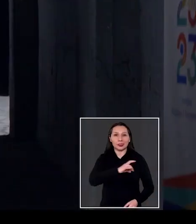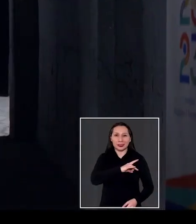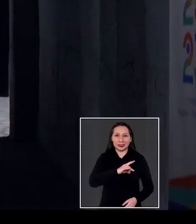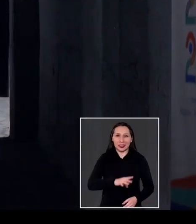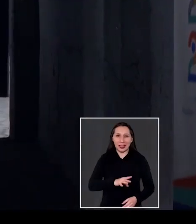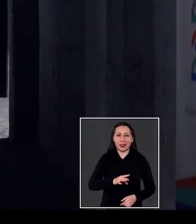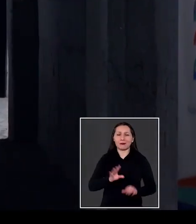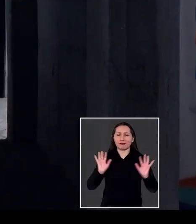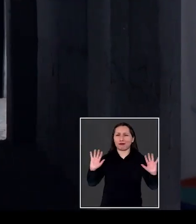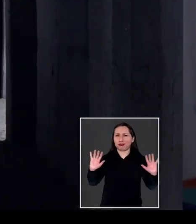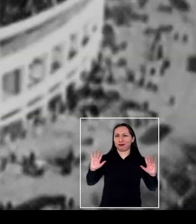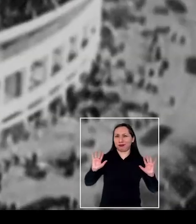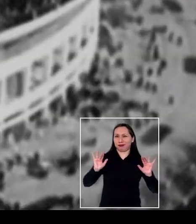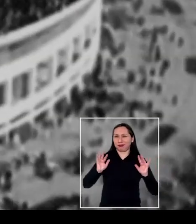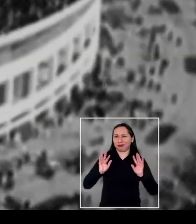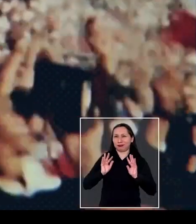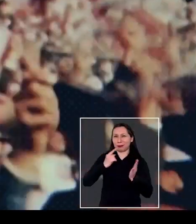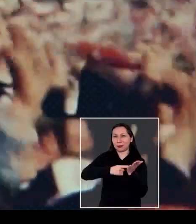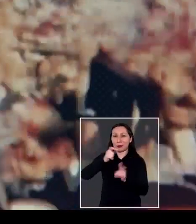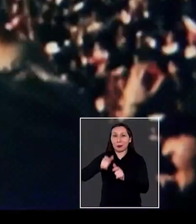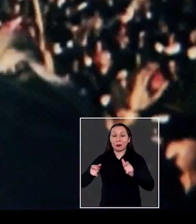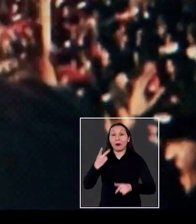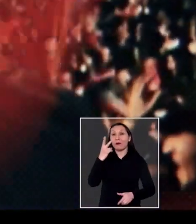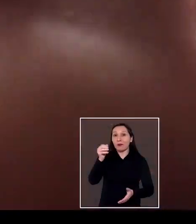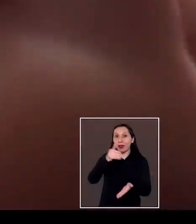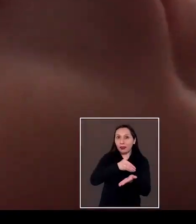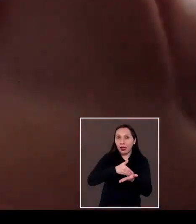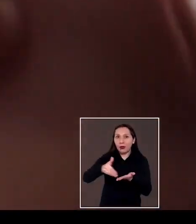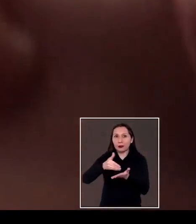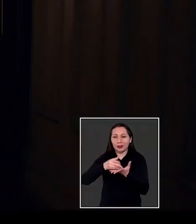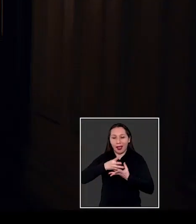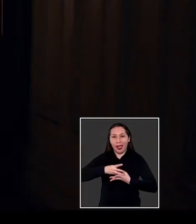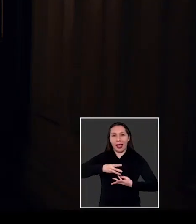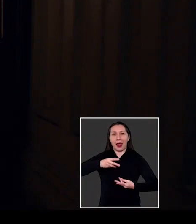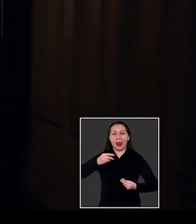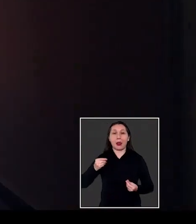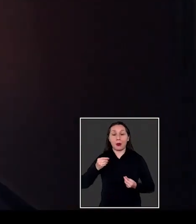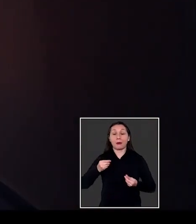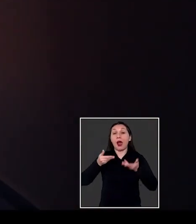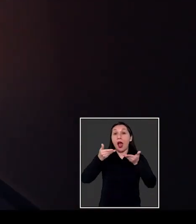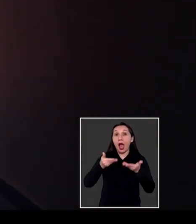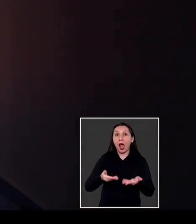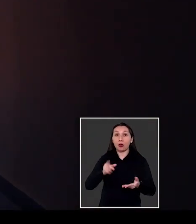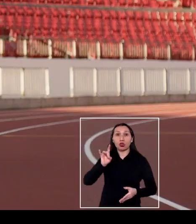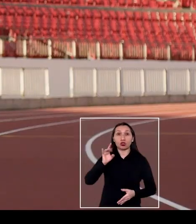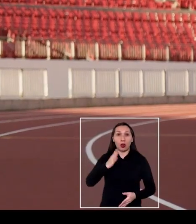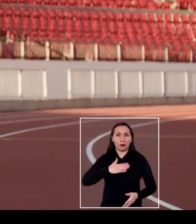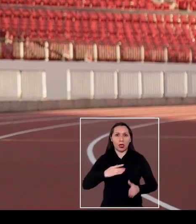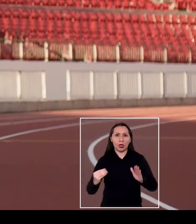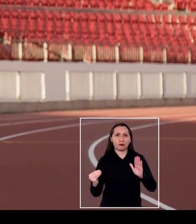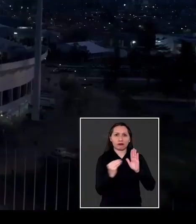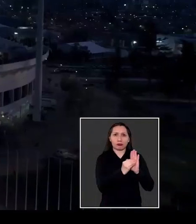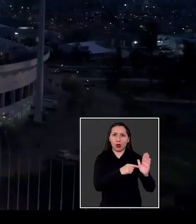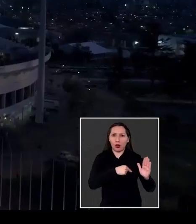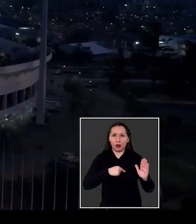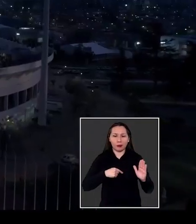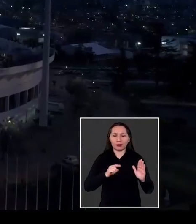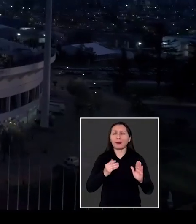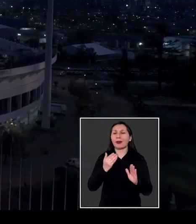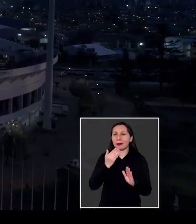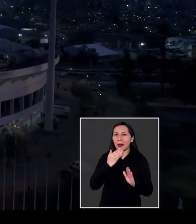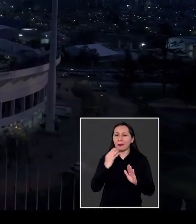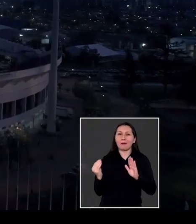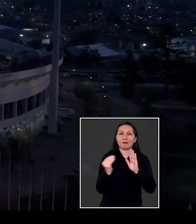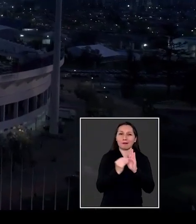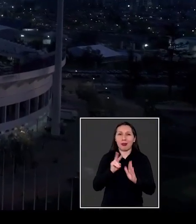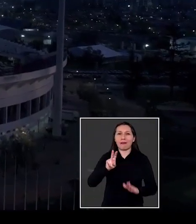chilenos, donde caben miles de personas y 20 millones de almas. que desde ahora no solo llevará mi nombre,